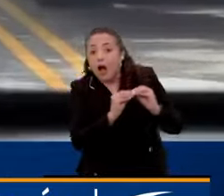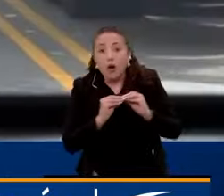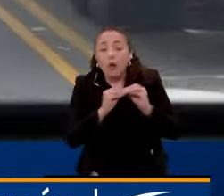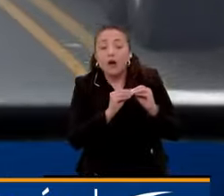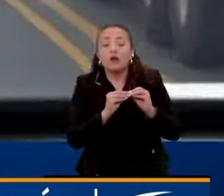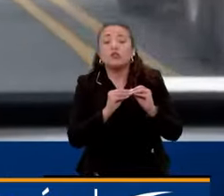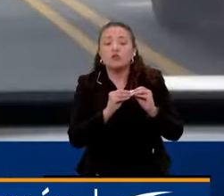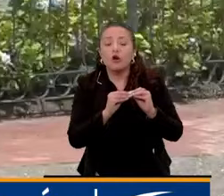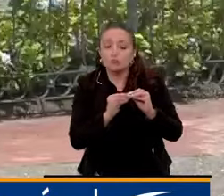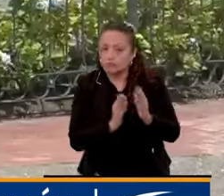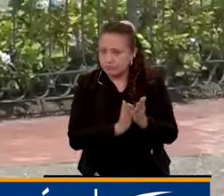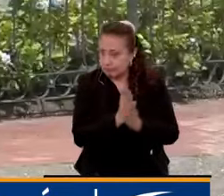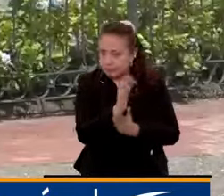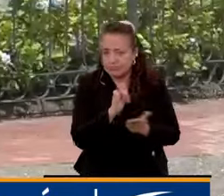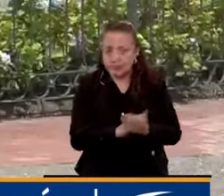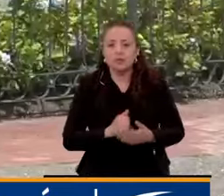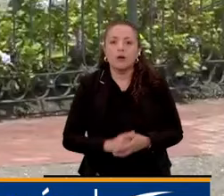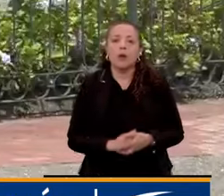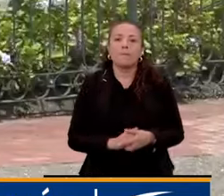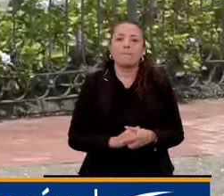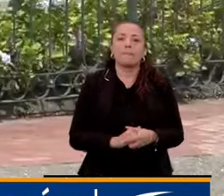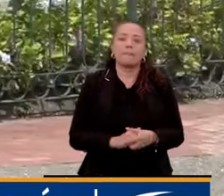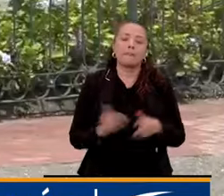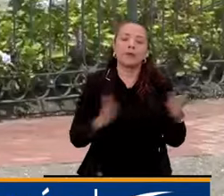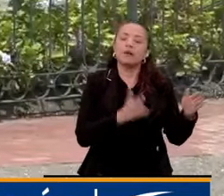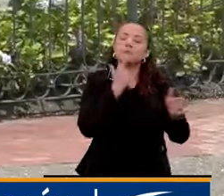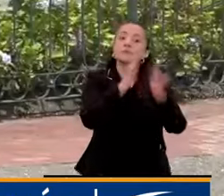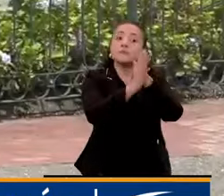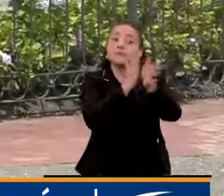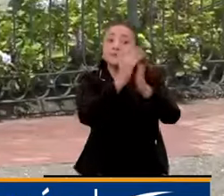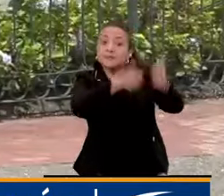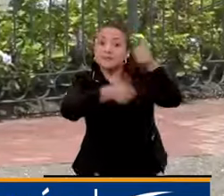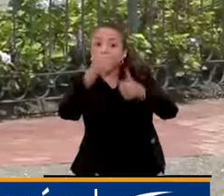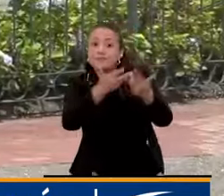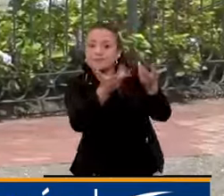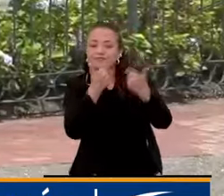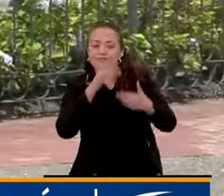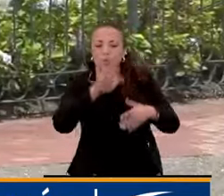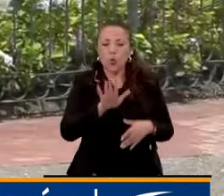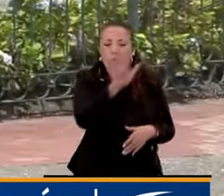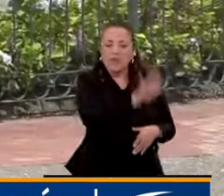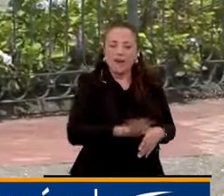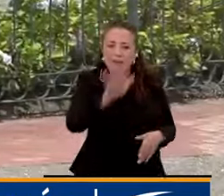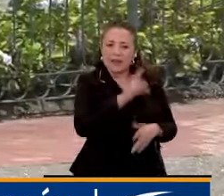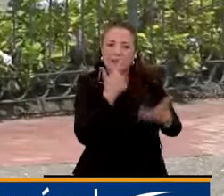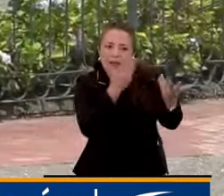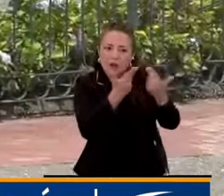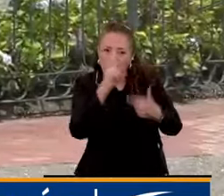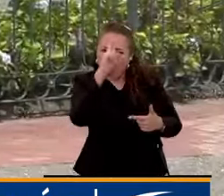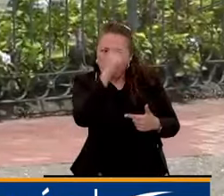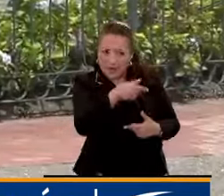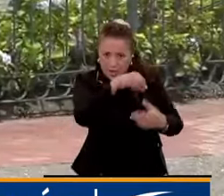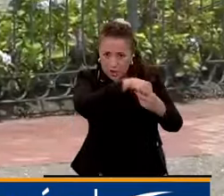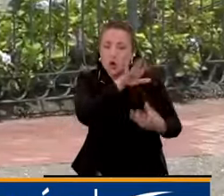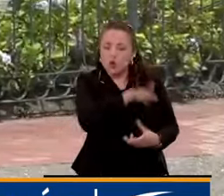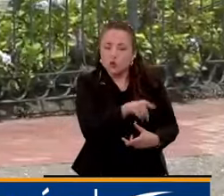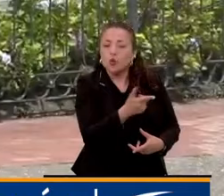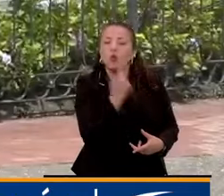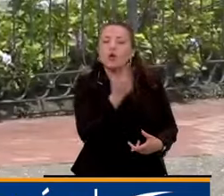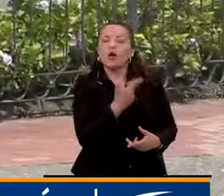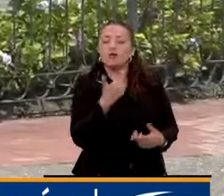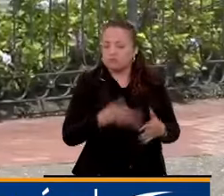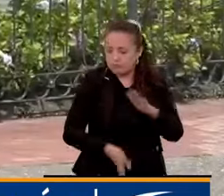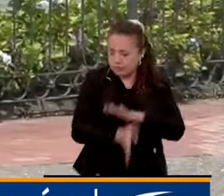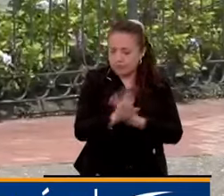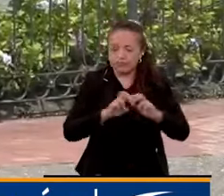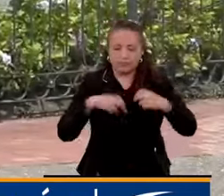ellos se mantienen lo que nos dicen las autoridades en este momento del gobierno departamental es que se mantienen las mesas de diálogo actualmente